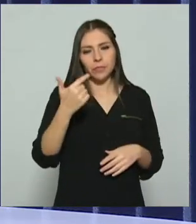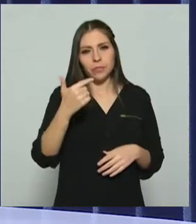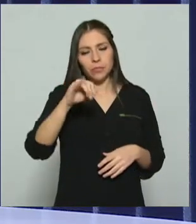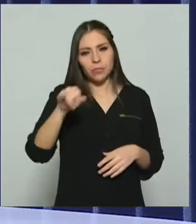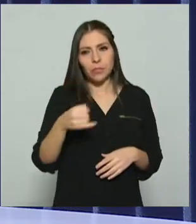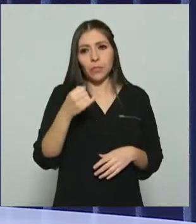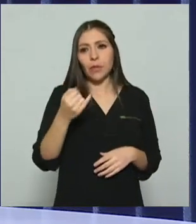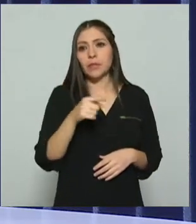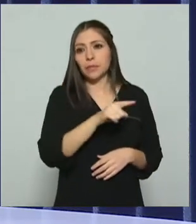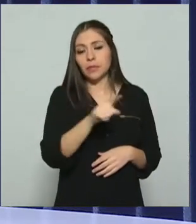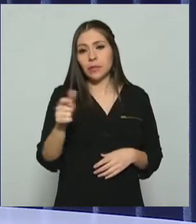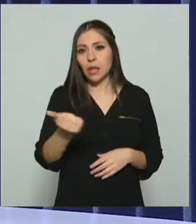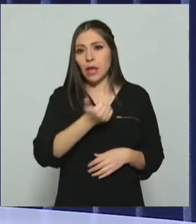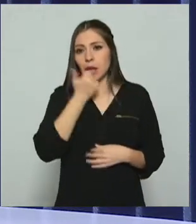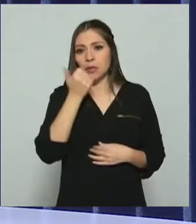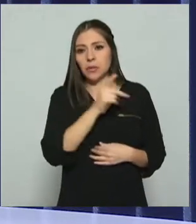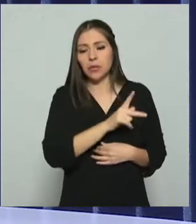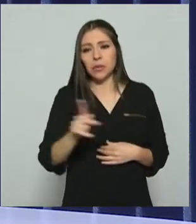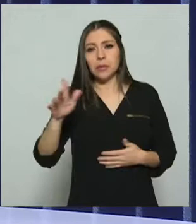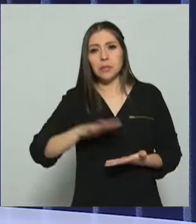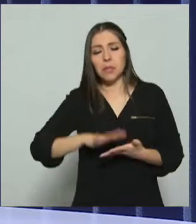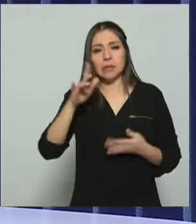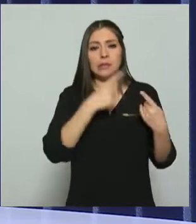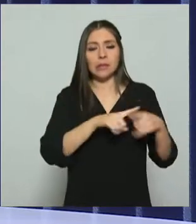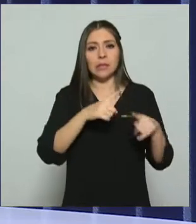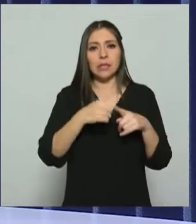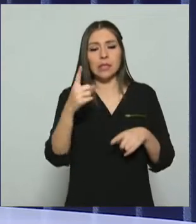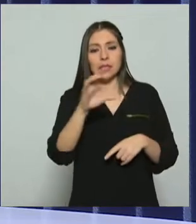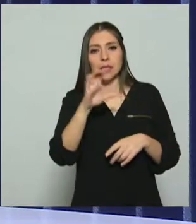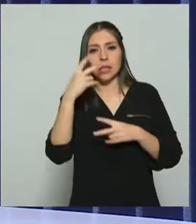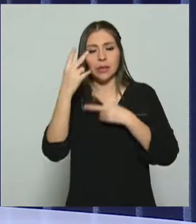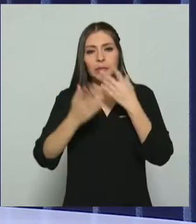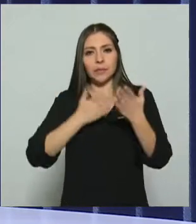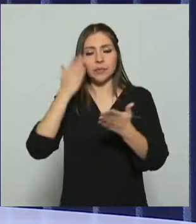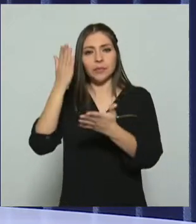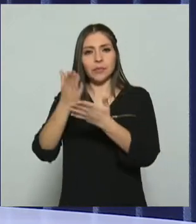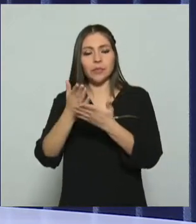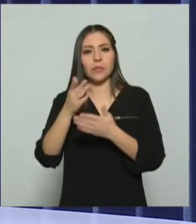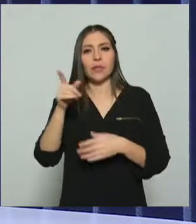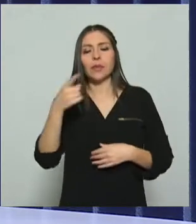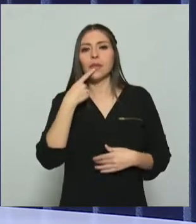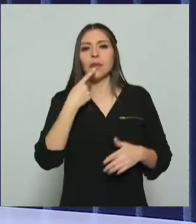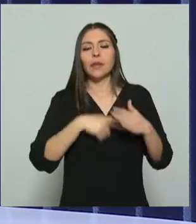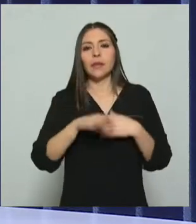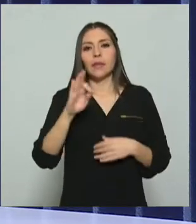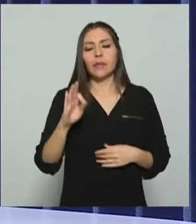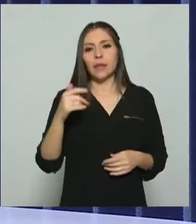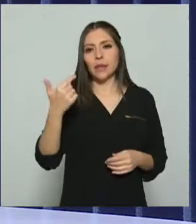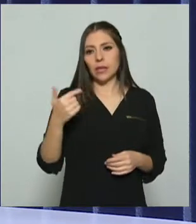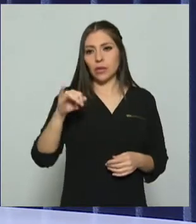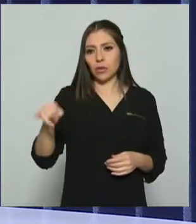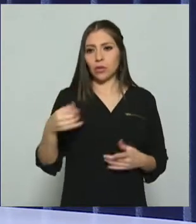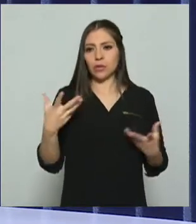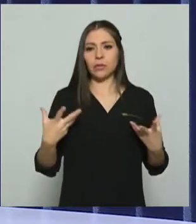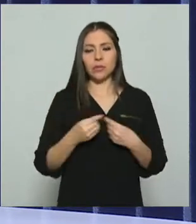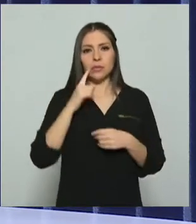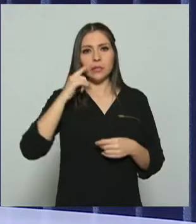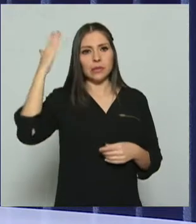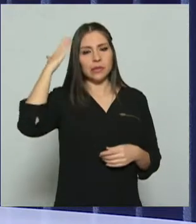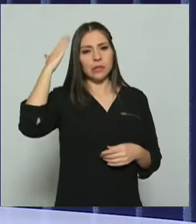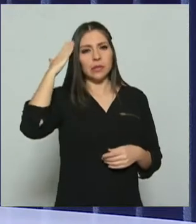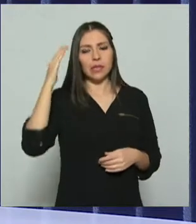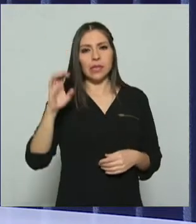sobrevivientes, como yo comento, son más de 100 casos, con la fiscal, con la fiscalía, ahí con el personal de la fiscal Ernestina Godoy.